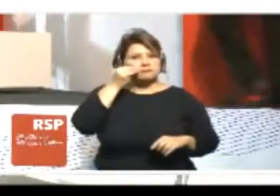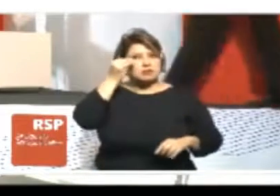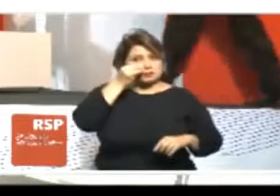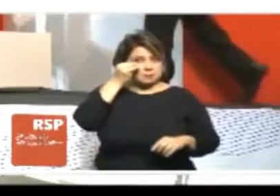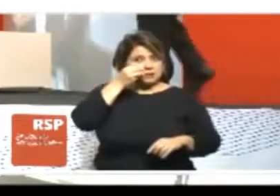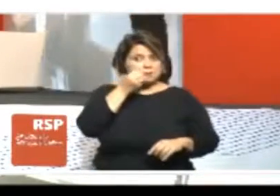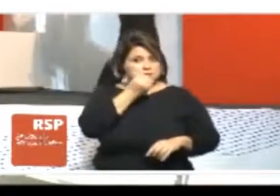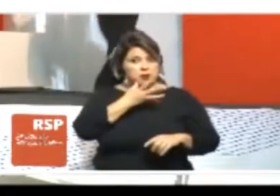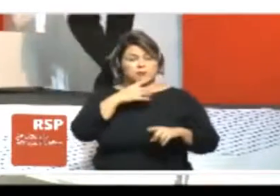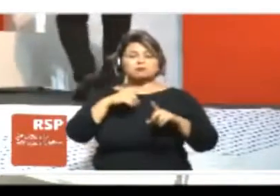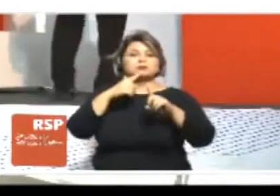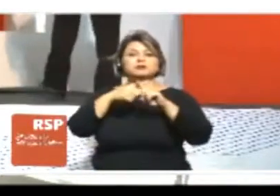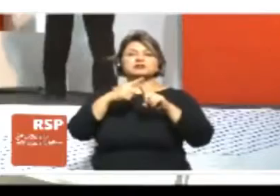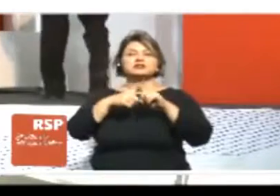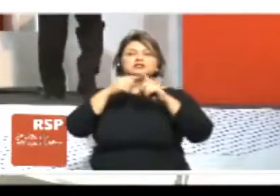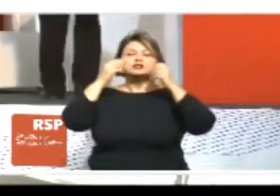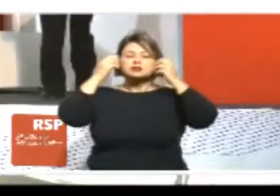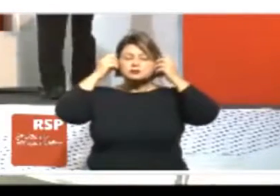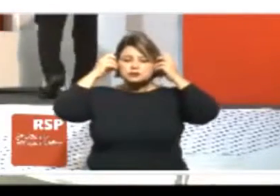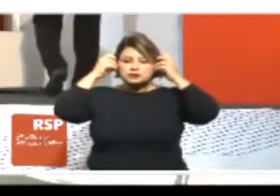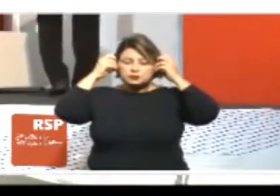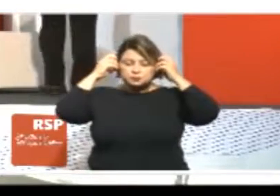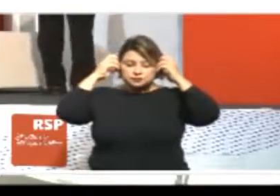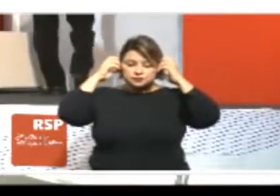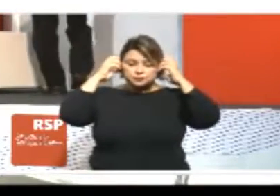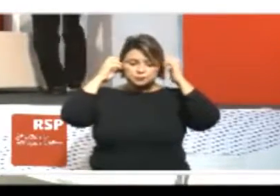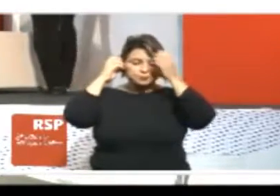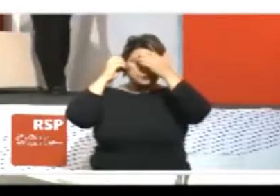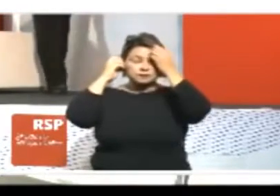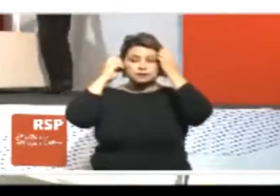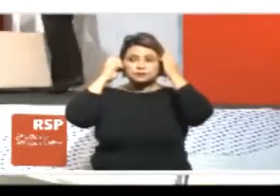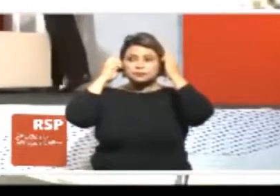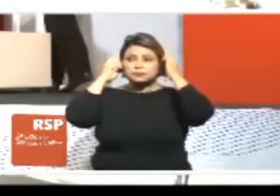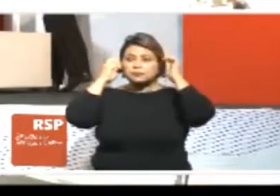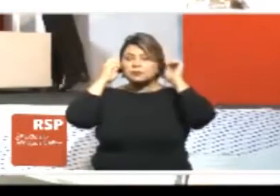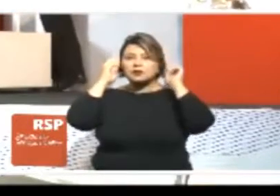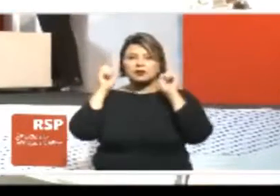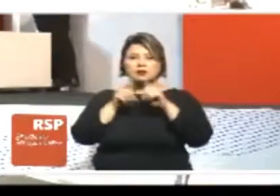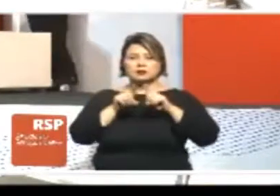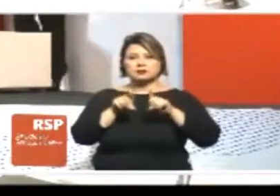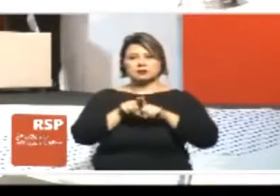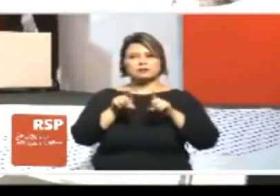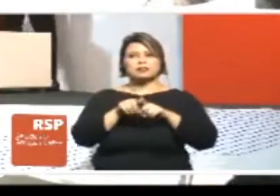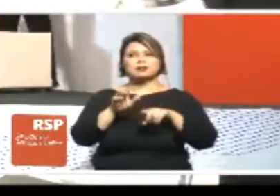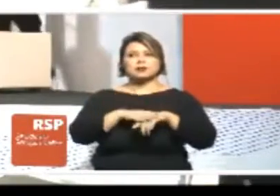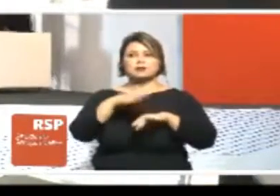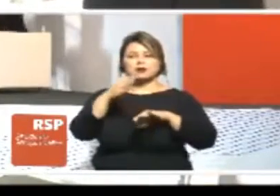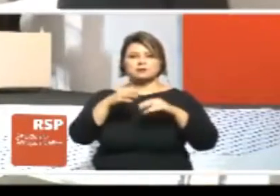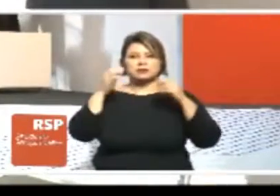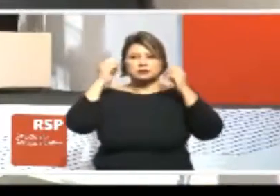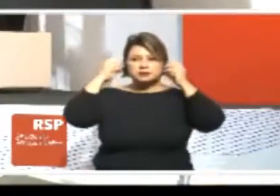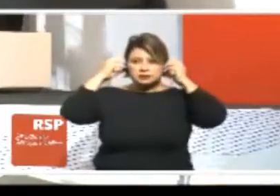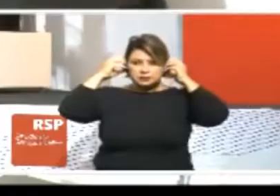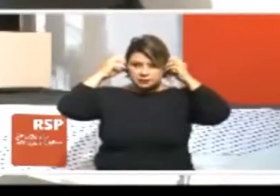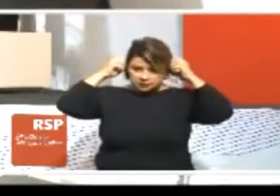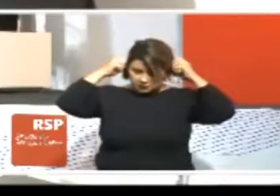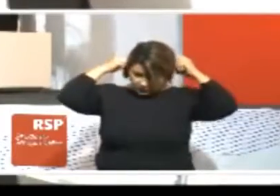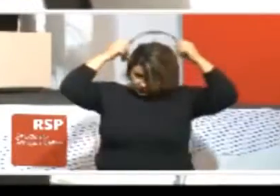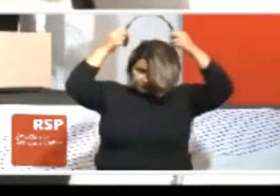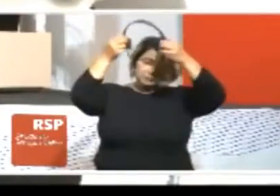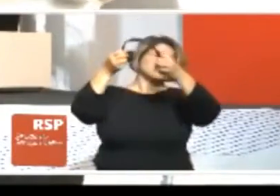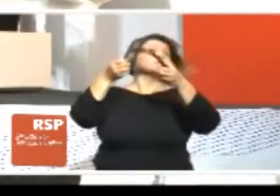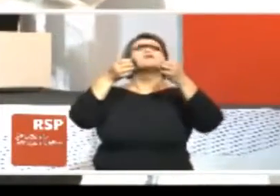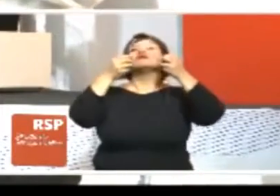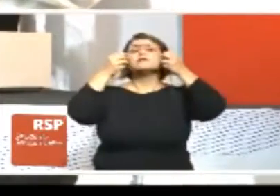el número de guerrillas incrementa en una municipalidad, ese efecto positivo tiende a ser negativo. Entonces,